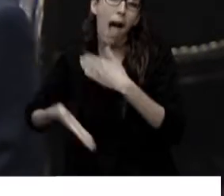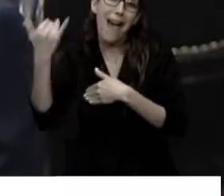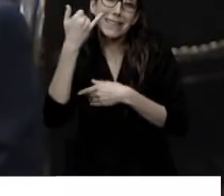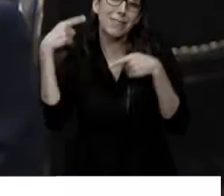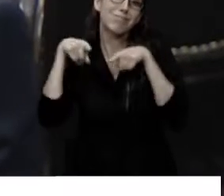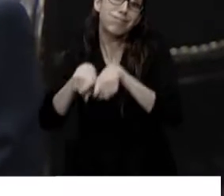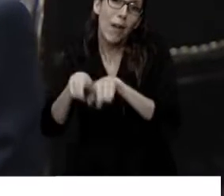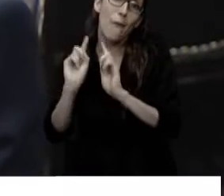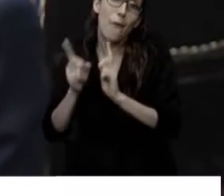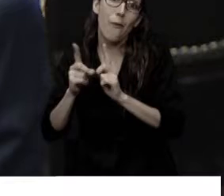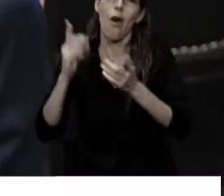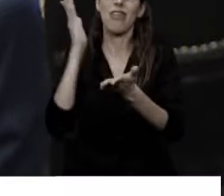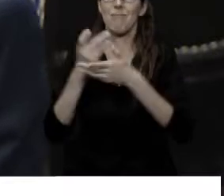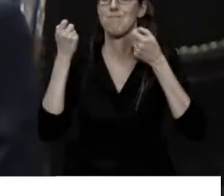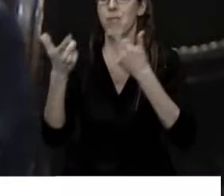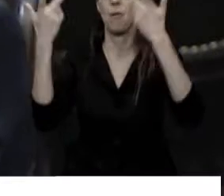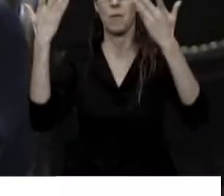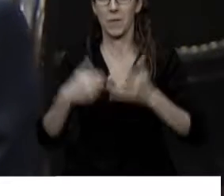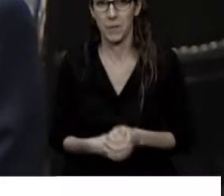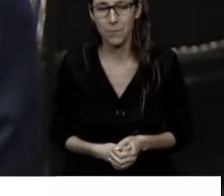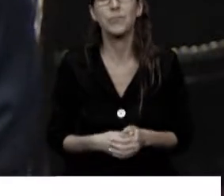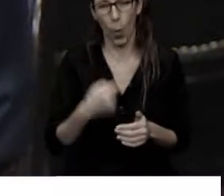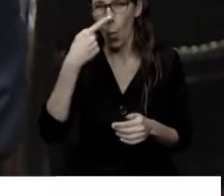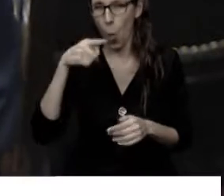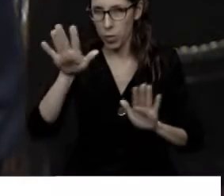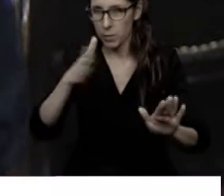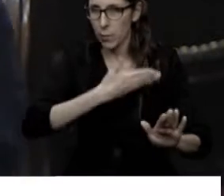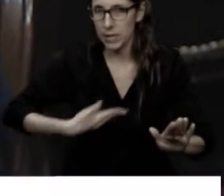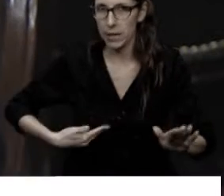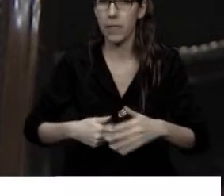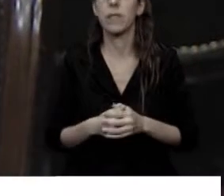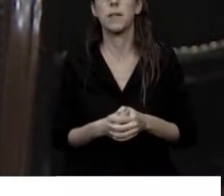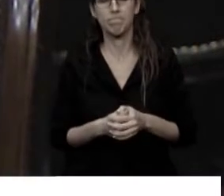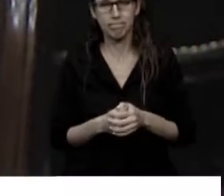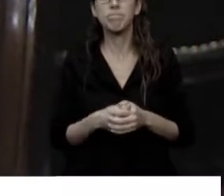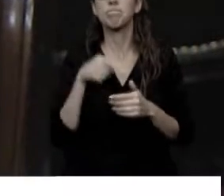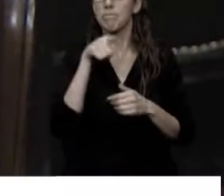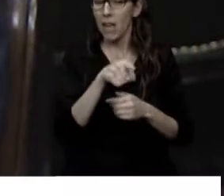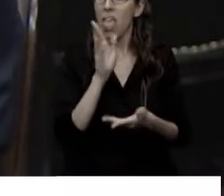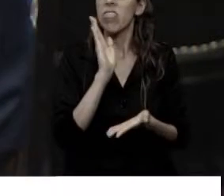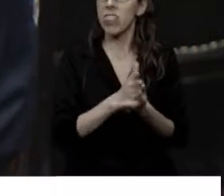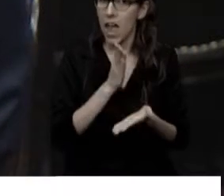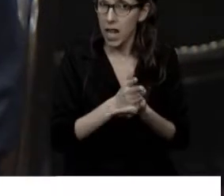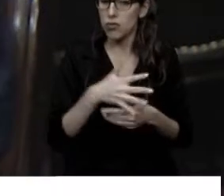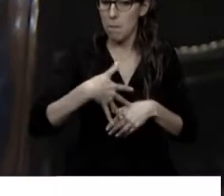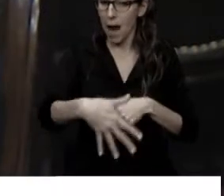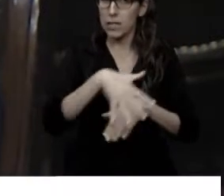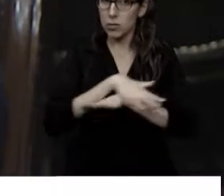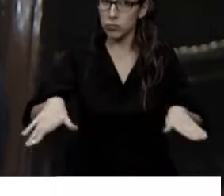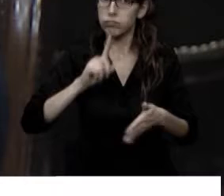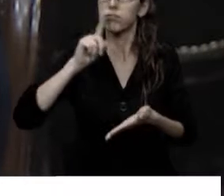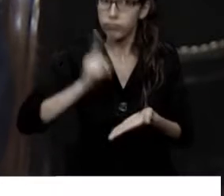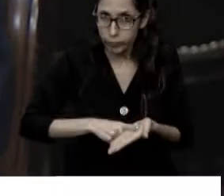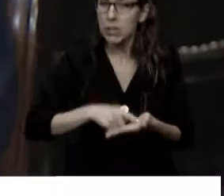siempre pudieran tener sus derechos. Y ya termino, presidente. El derecho a la interrupción voluntaria del embarazo es parte